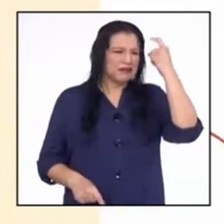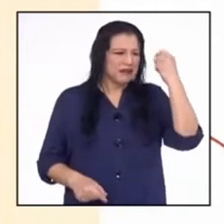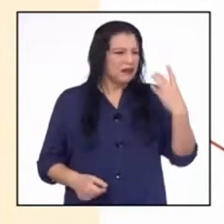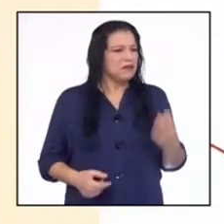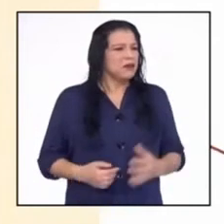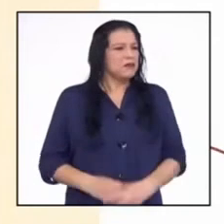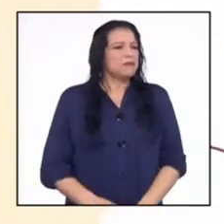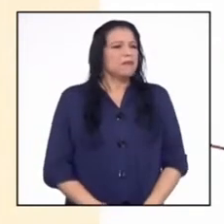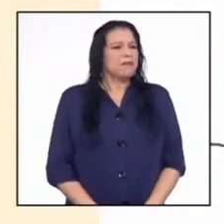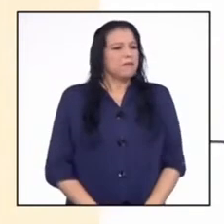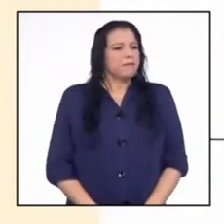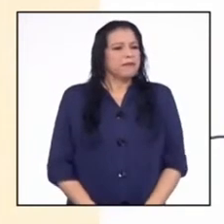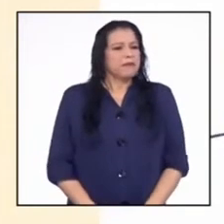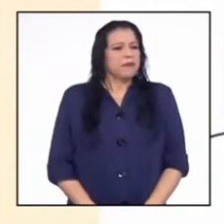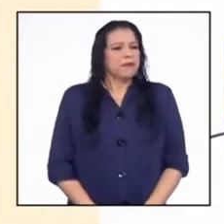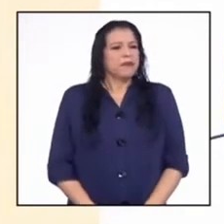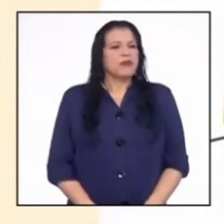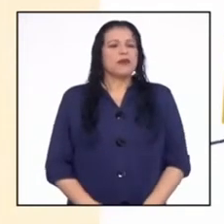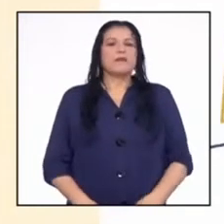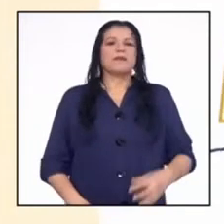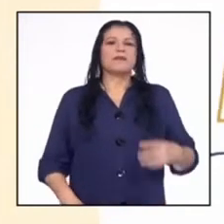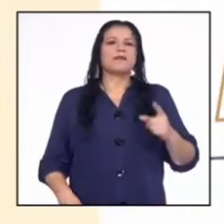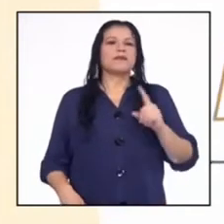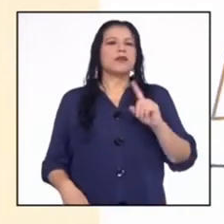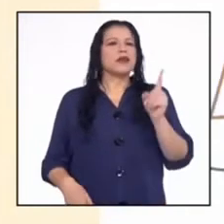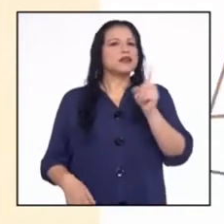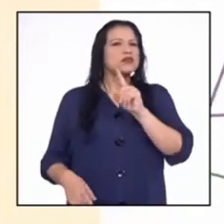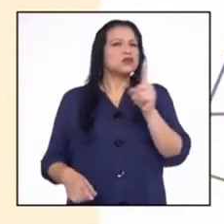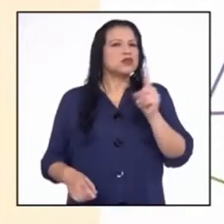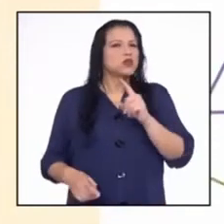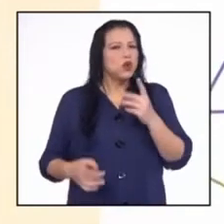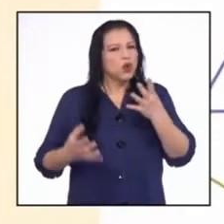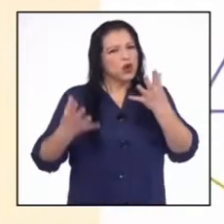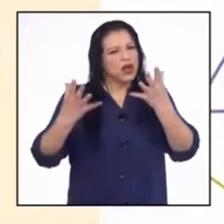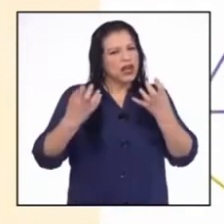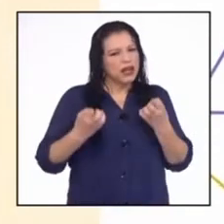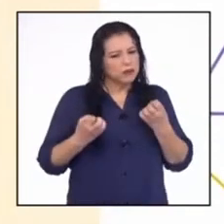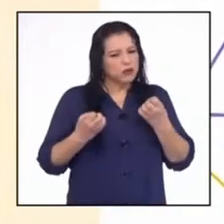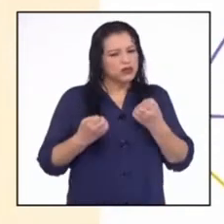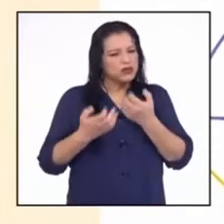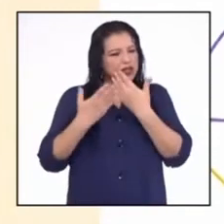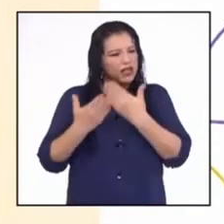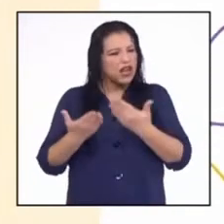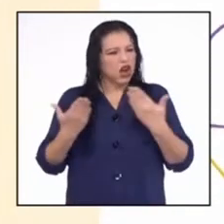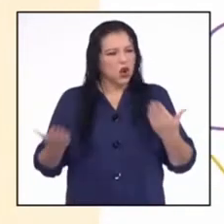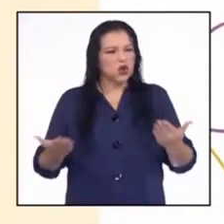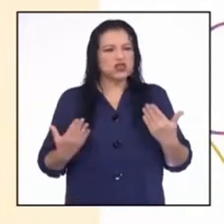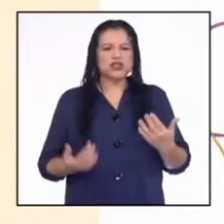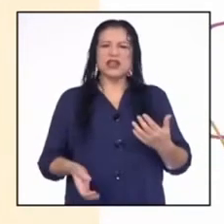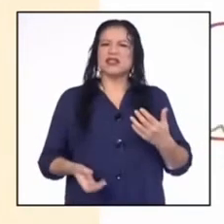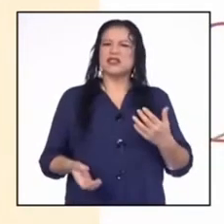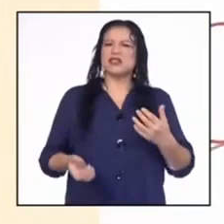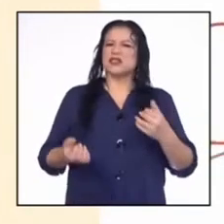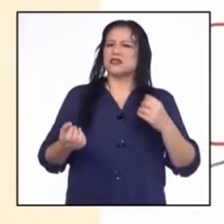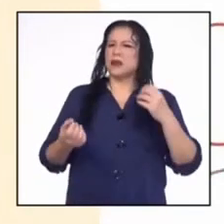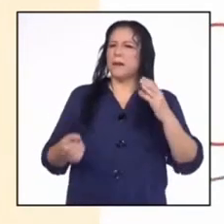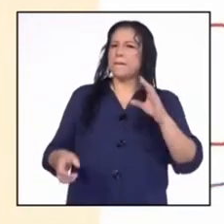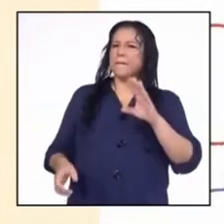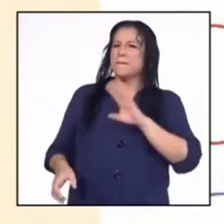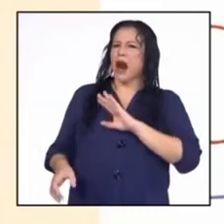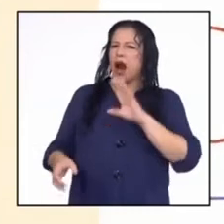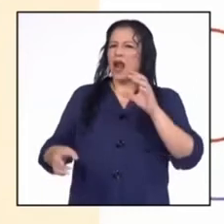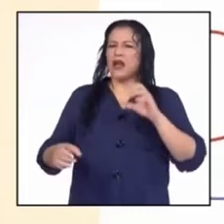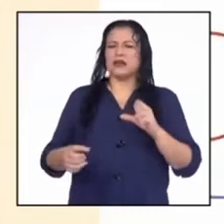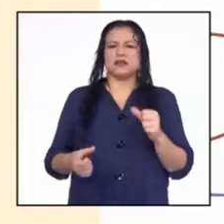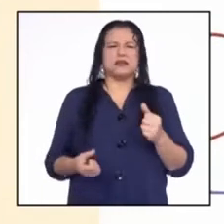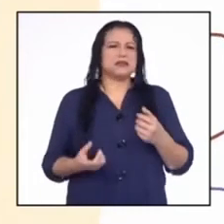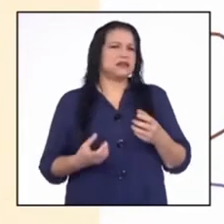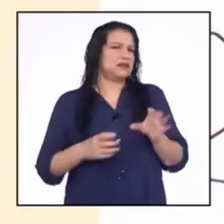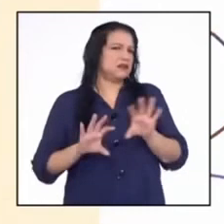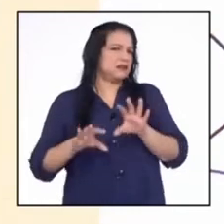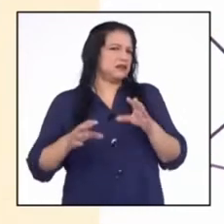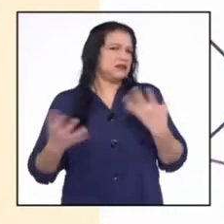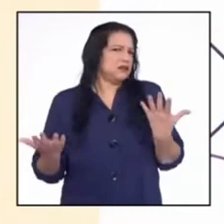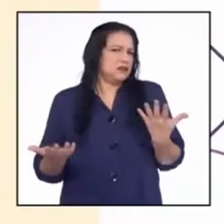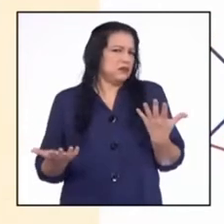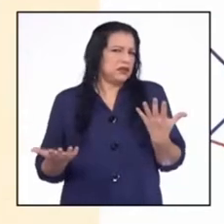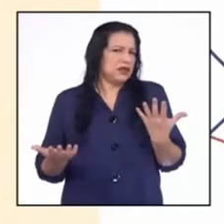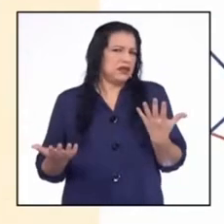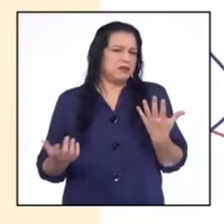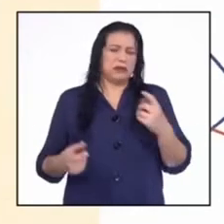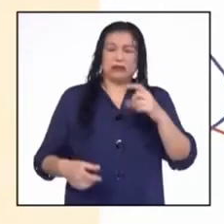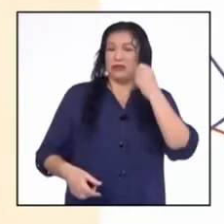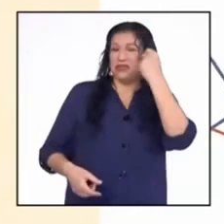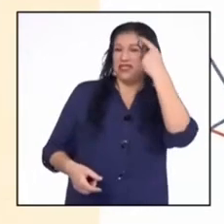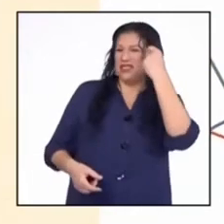final, por ejemplo, del primer párrafo que dice, no queremos que cosas malas pasen. Pareciera como que está puesta ahí, pero sin razón, porque no se